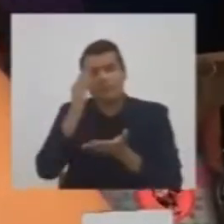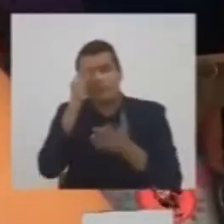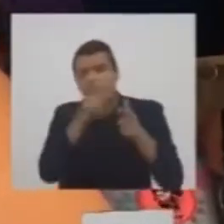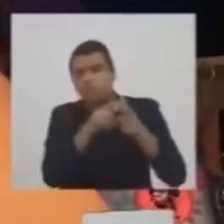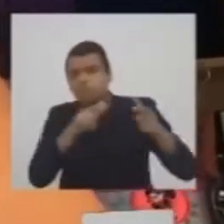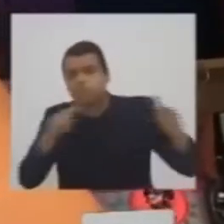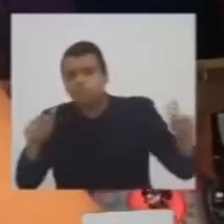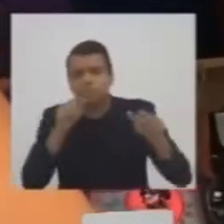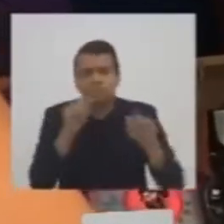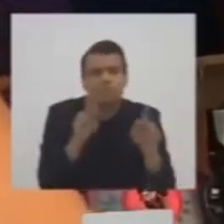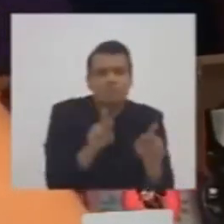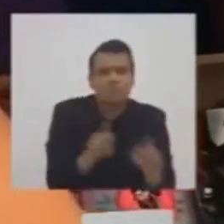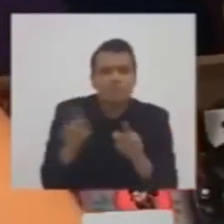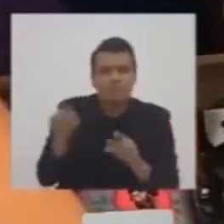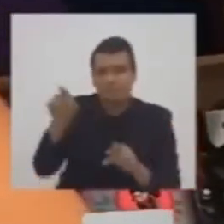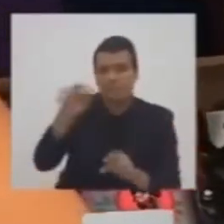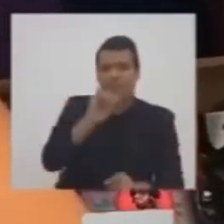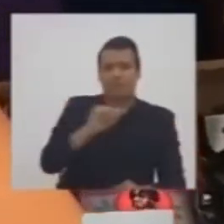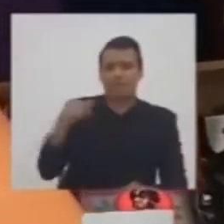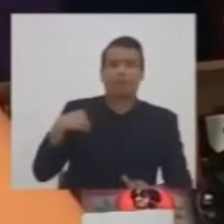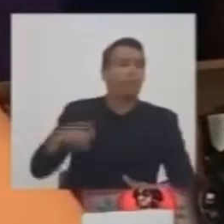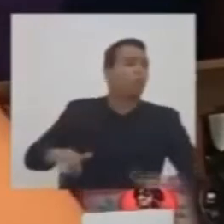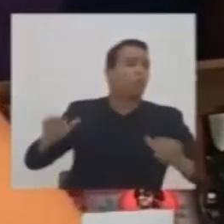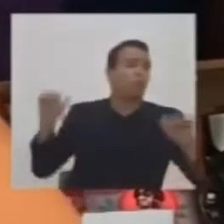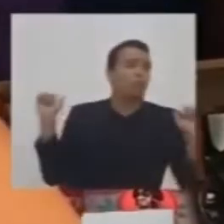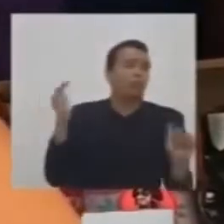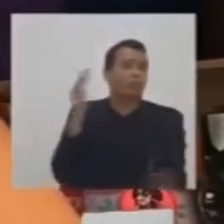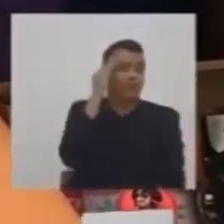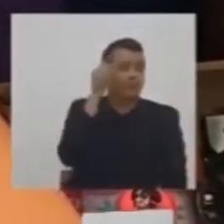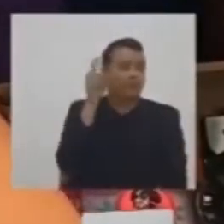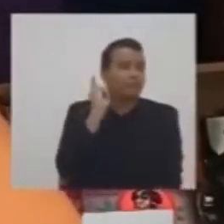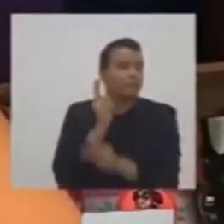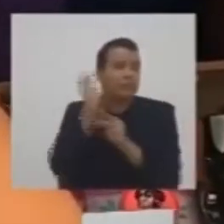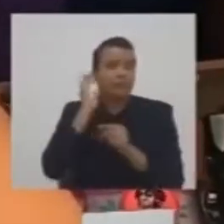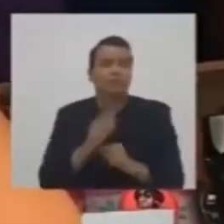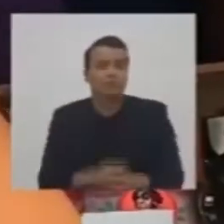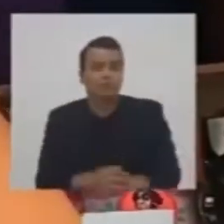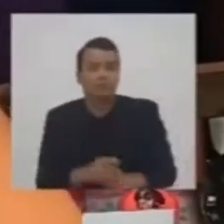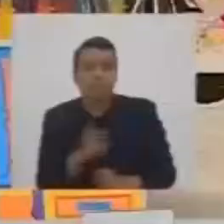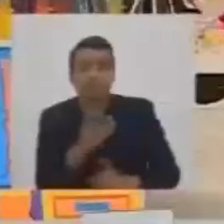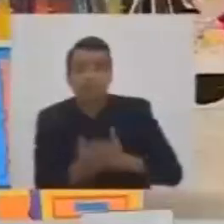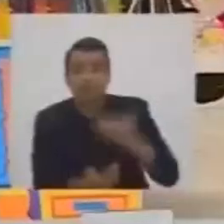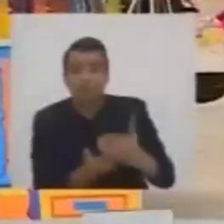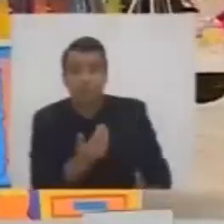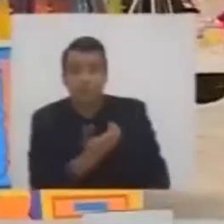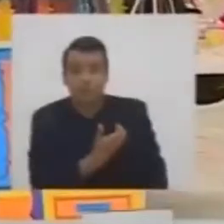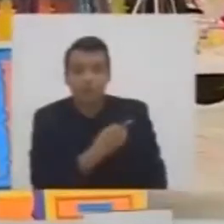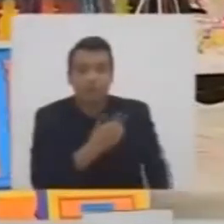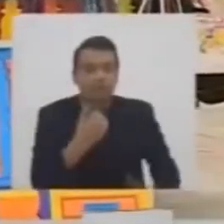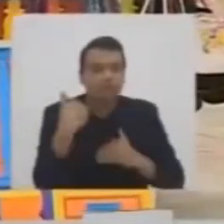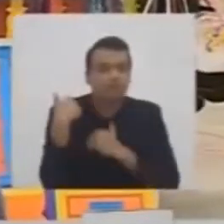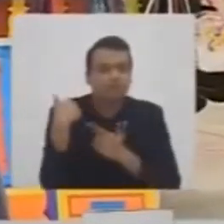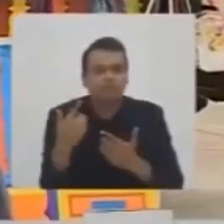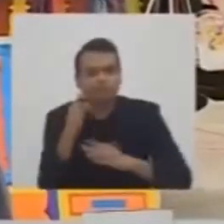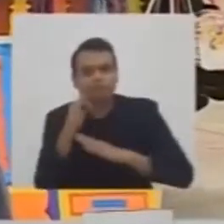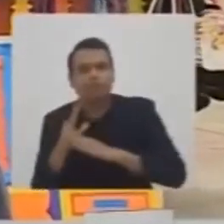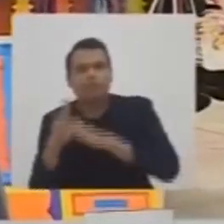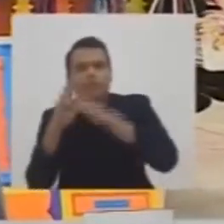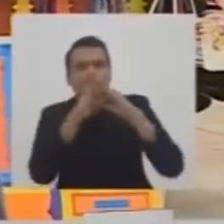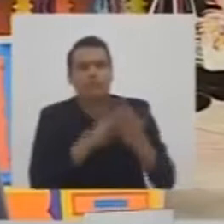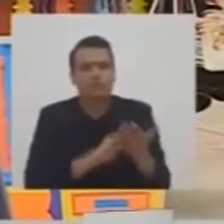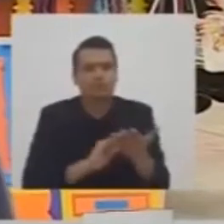La verdad, vemos que mucha gente desiste de venir a nuestro municipio porque hay mucha inseguridad. El reto para el alcalde de Jamundí es la